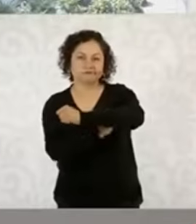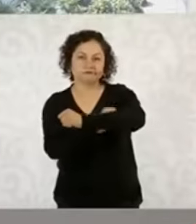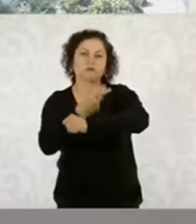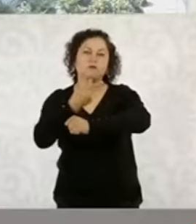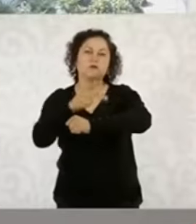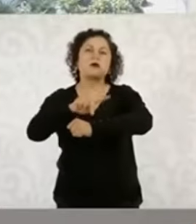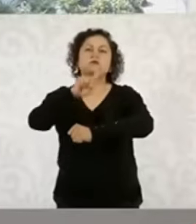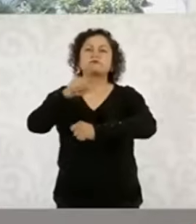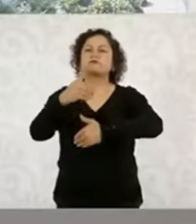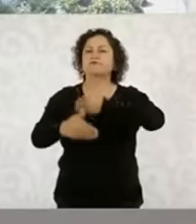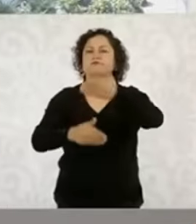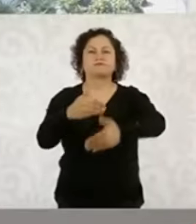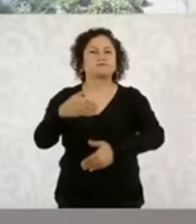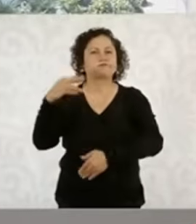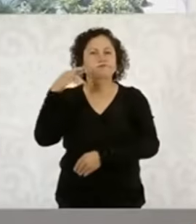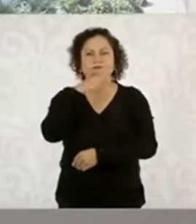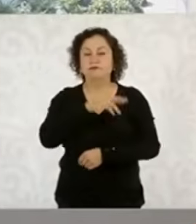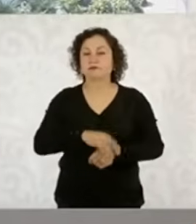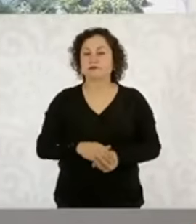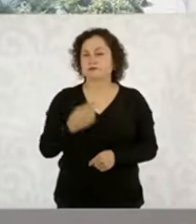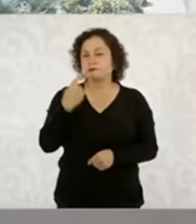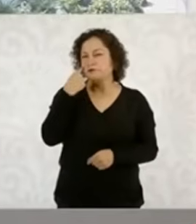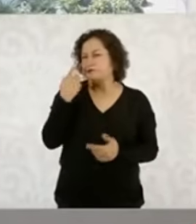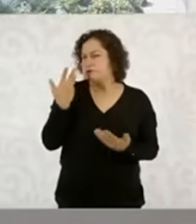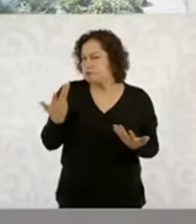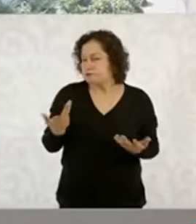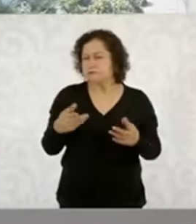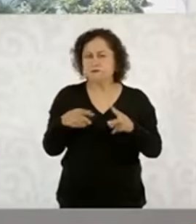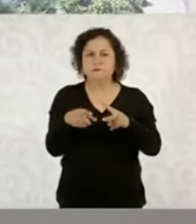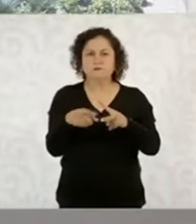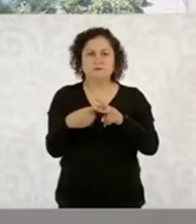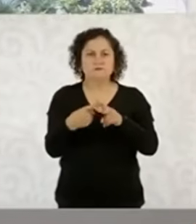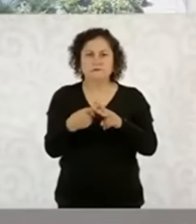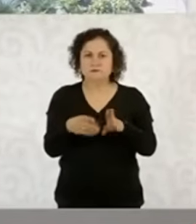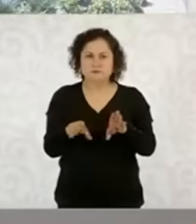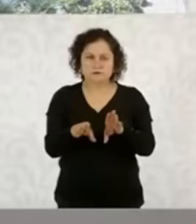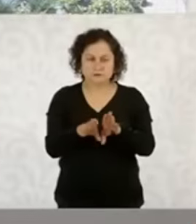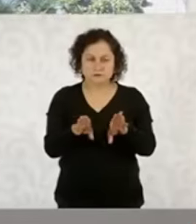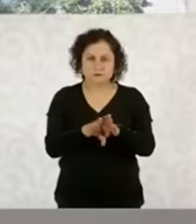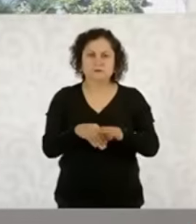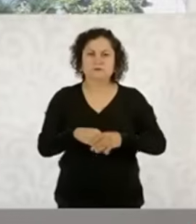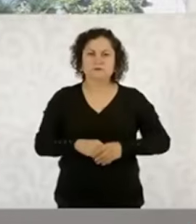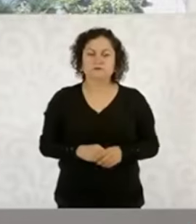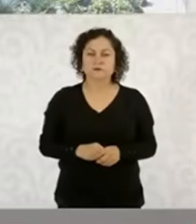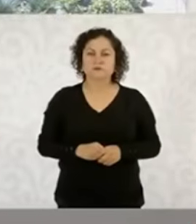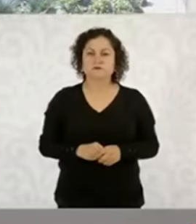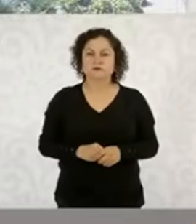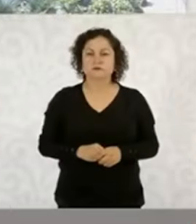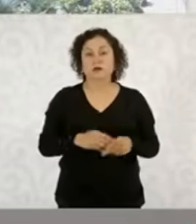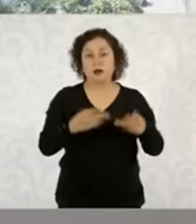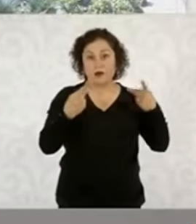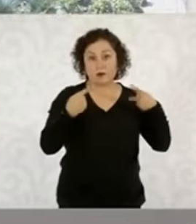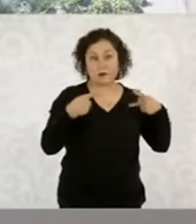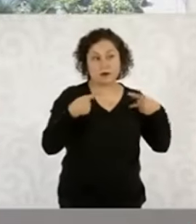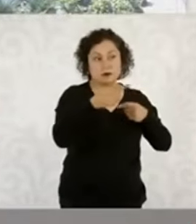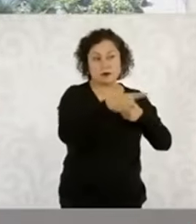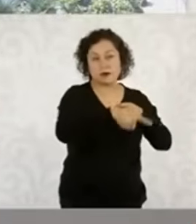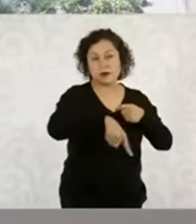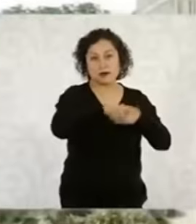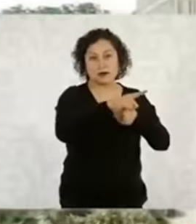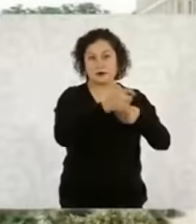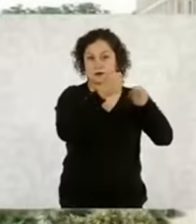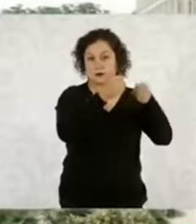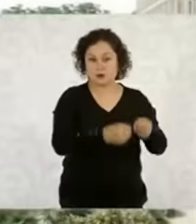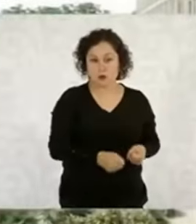En números gruesos tenemos los dos bloques. No derechohabientes, recordarles que